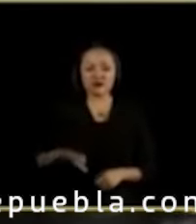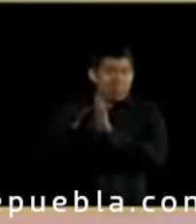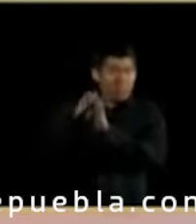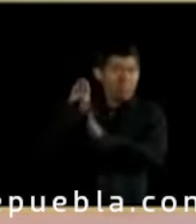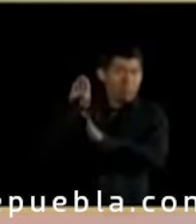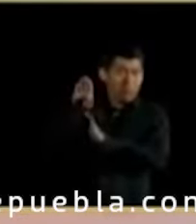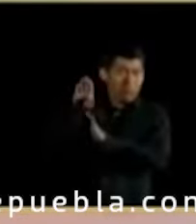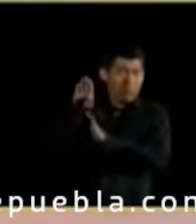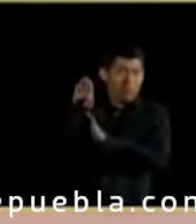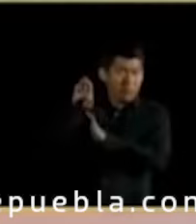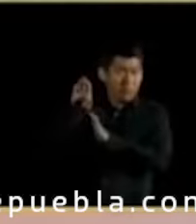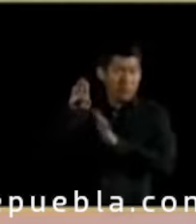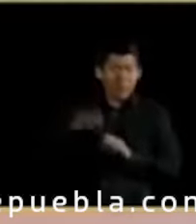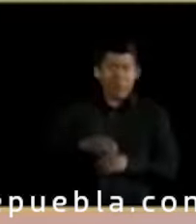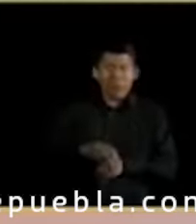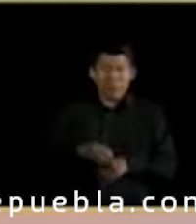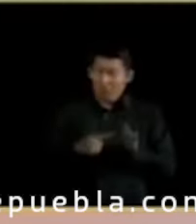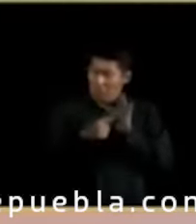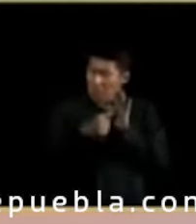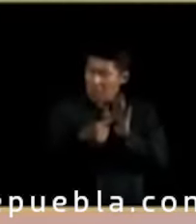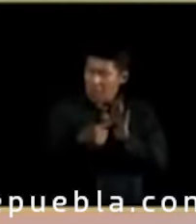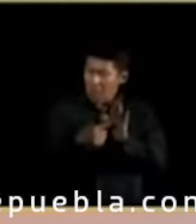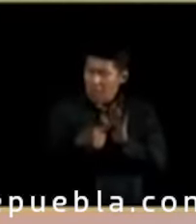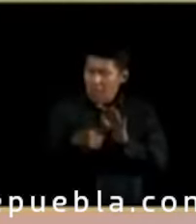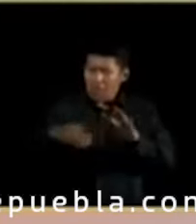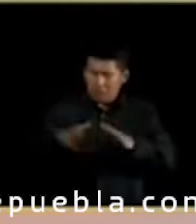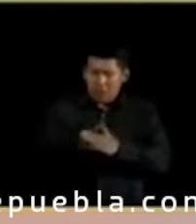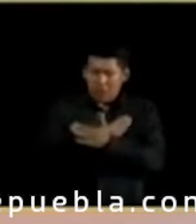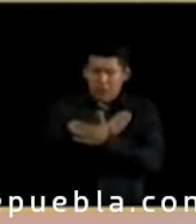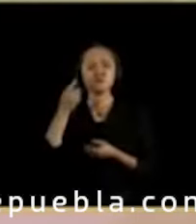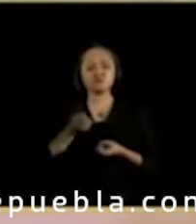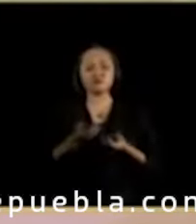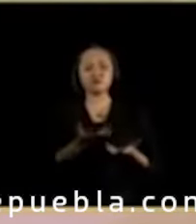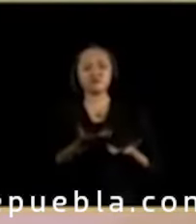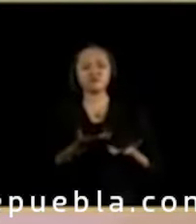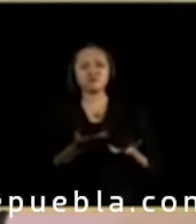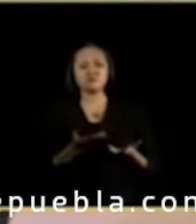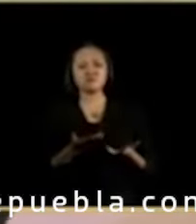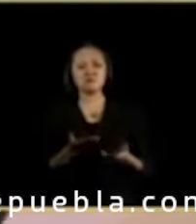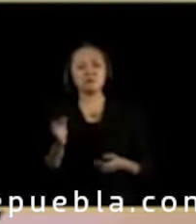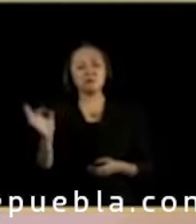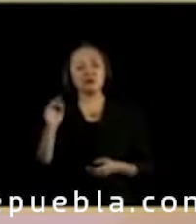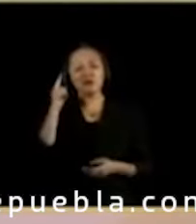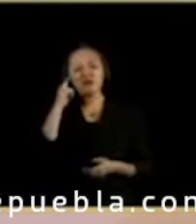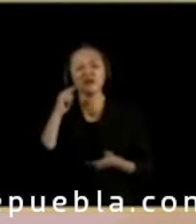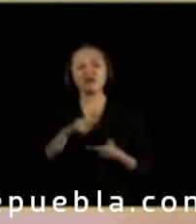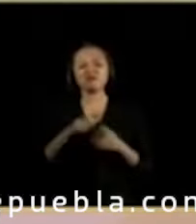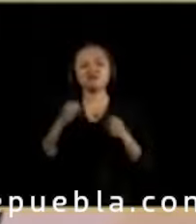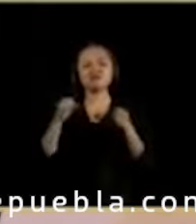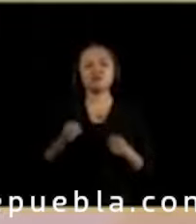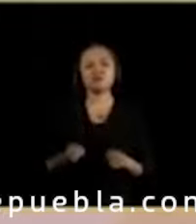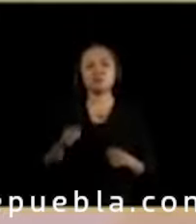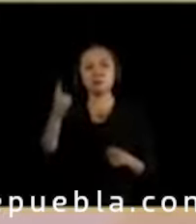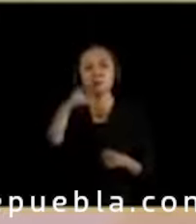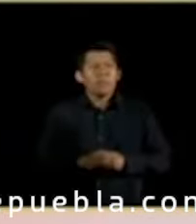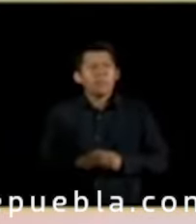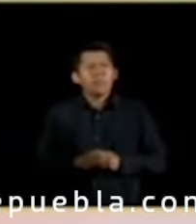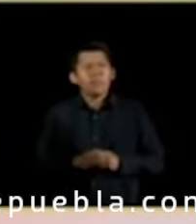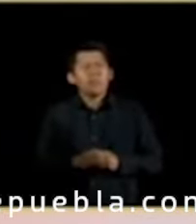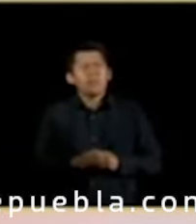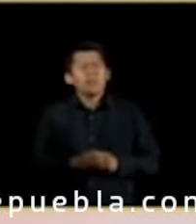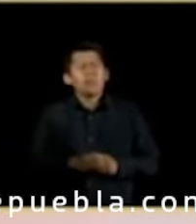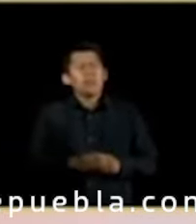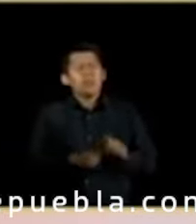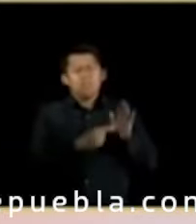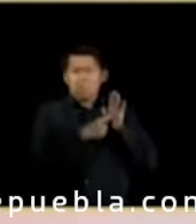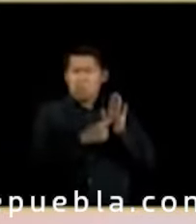PRI. Al final, el debate duró poco más de hora y media y se privilegiaron los ataques con fotos y láminas en vez